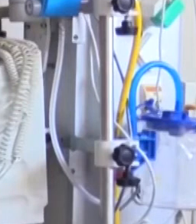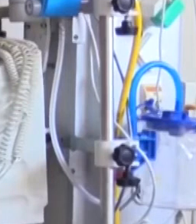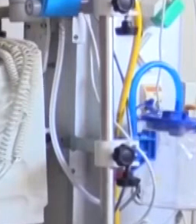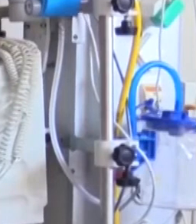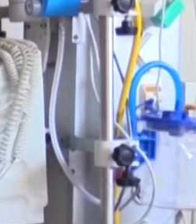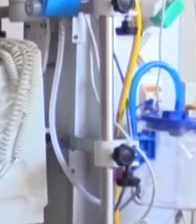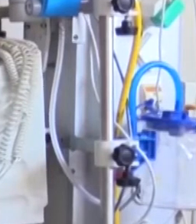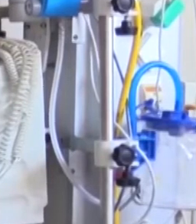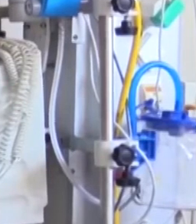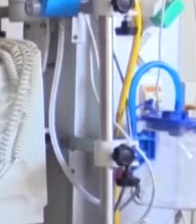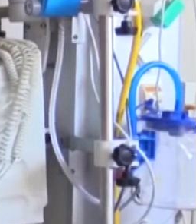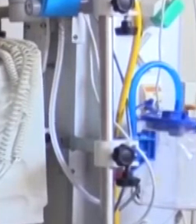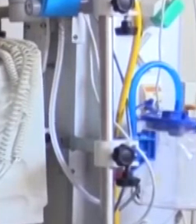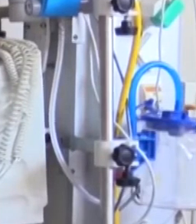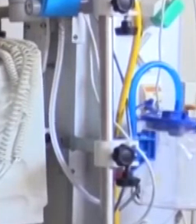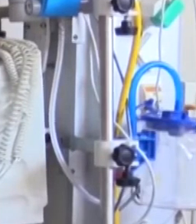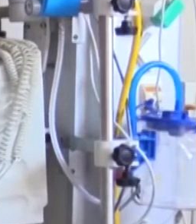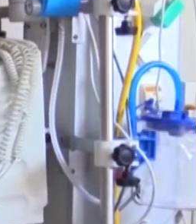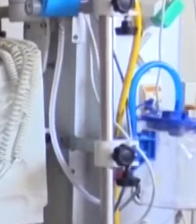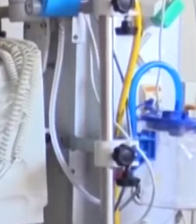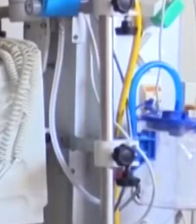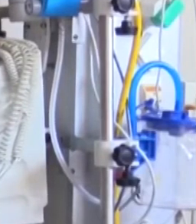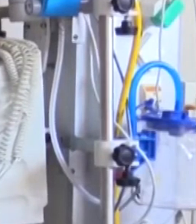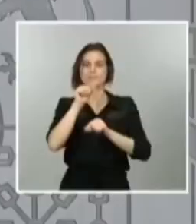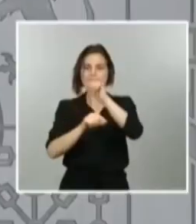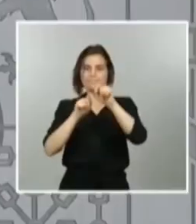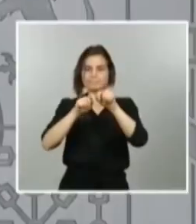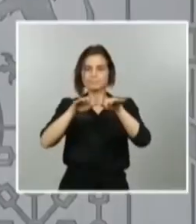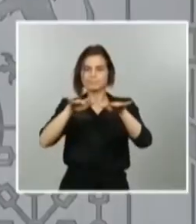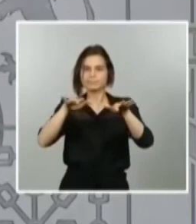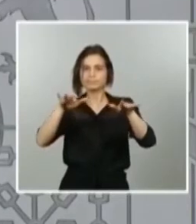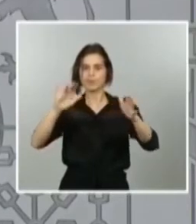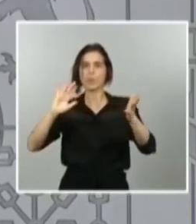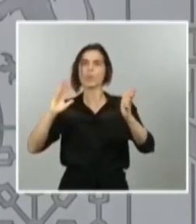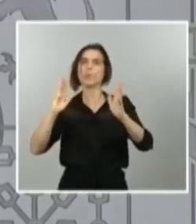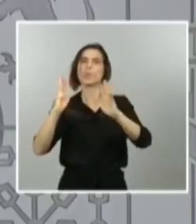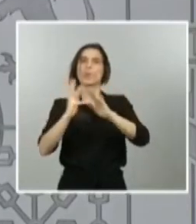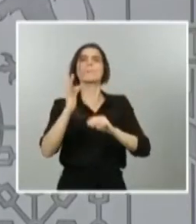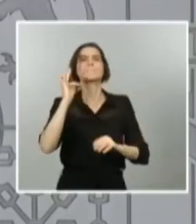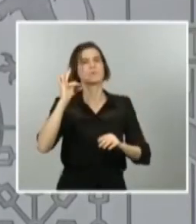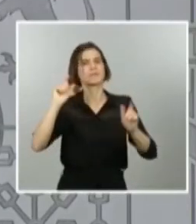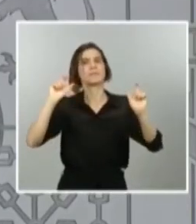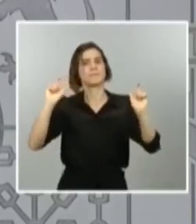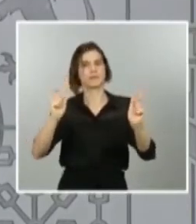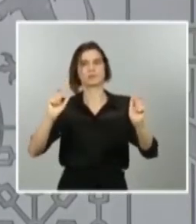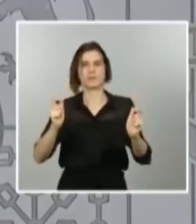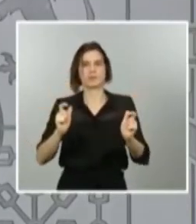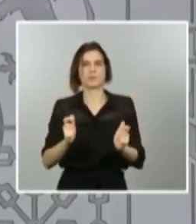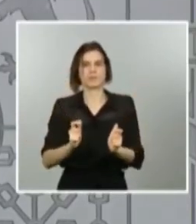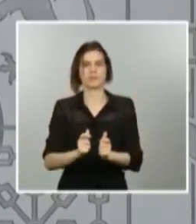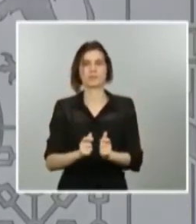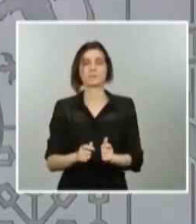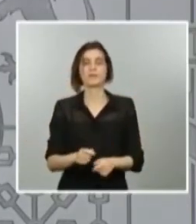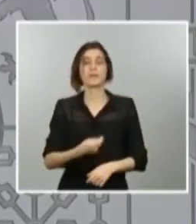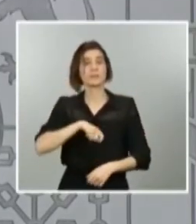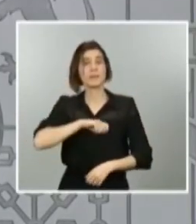Finalmente no los confinaron, decidieron, dejar pasar el verano. Y en septiembre se empezó con un clima muy optimista,